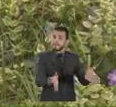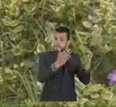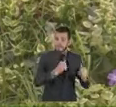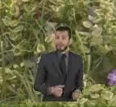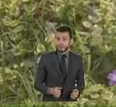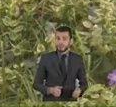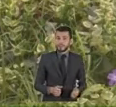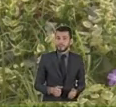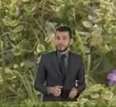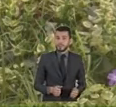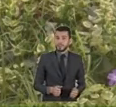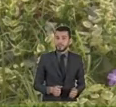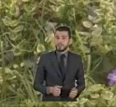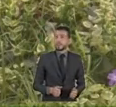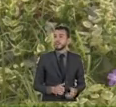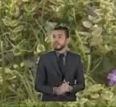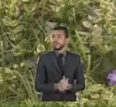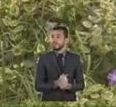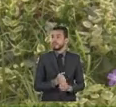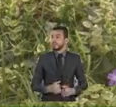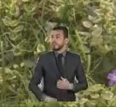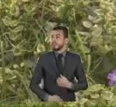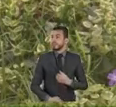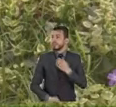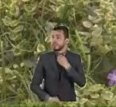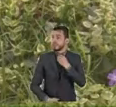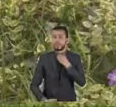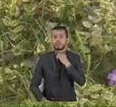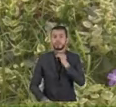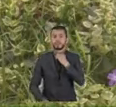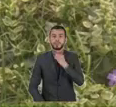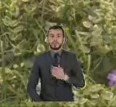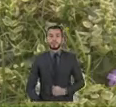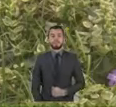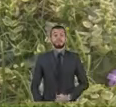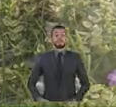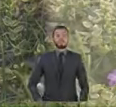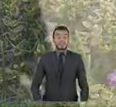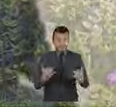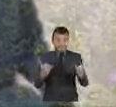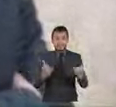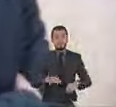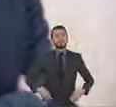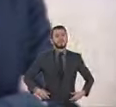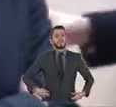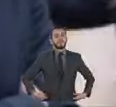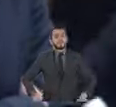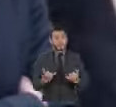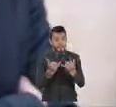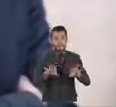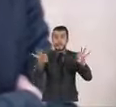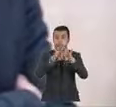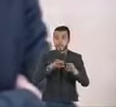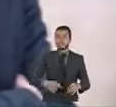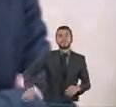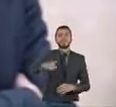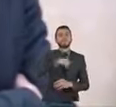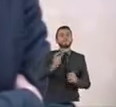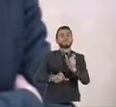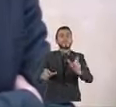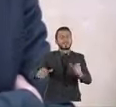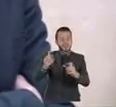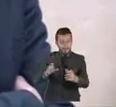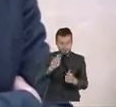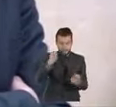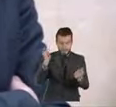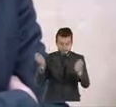nos esforzamos por superar la pandemia y combatir el cambio climático, ha llegado el momento de aprovechar el potencial transformador